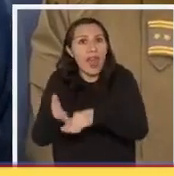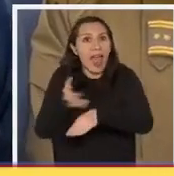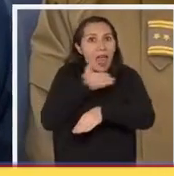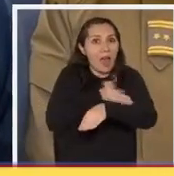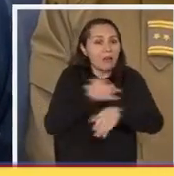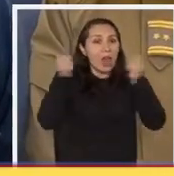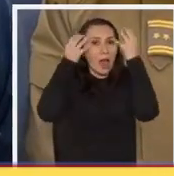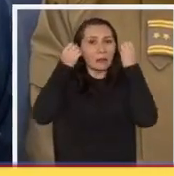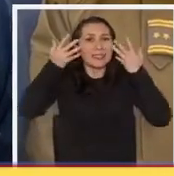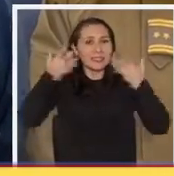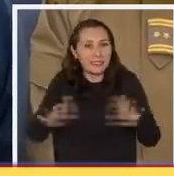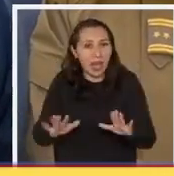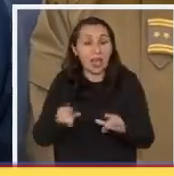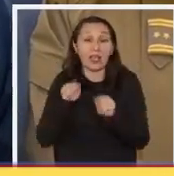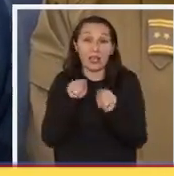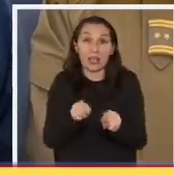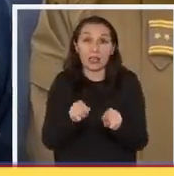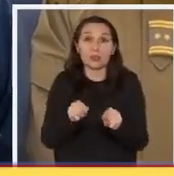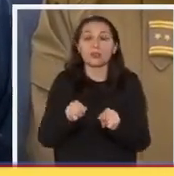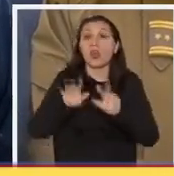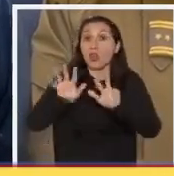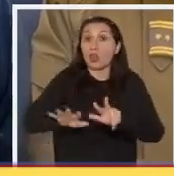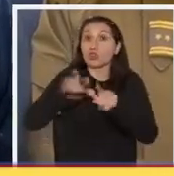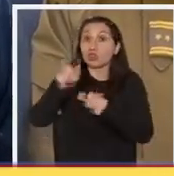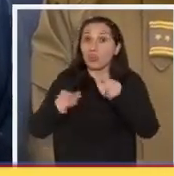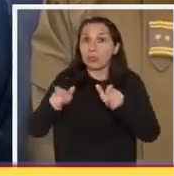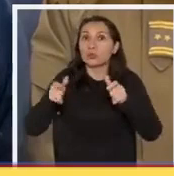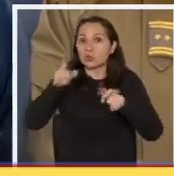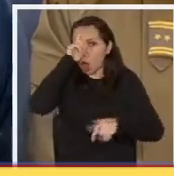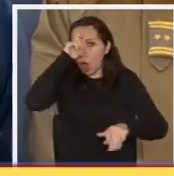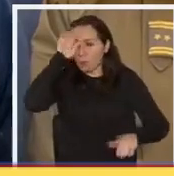los aprendizajes que hemos tenido. En este caso teníamos